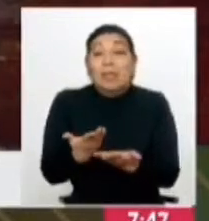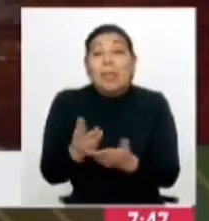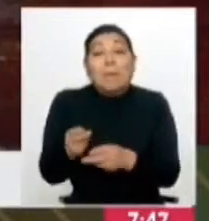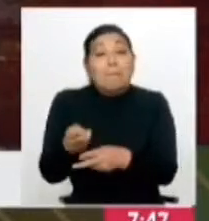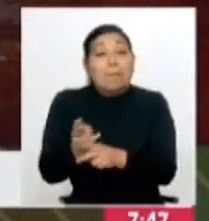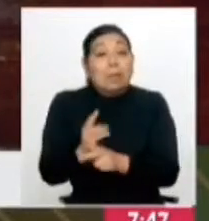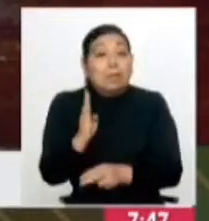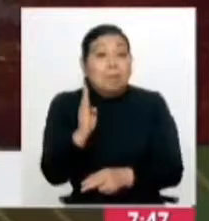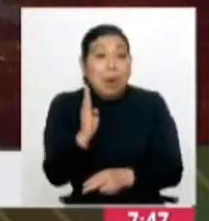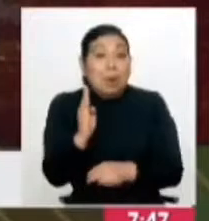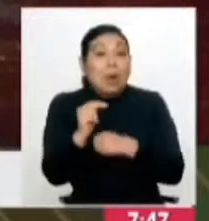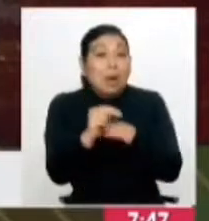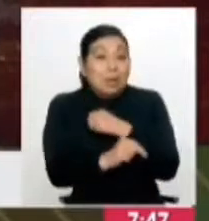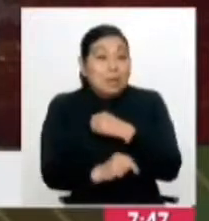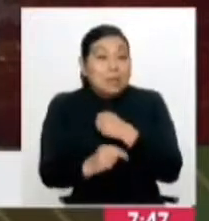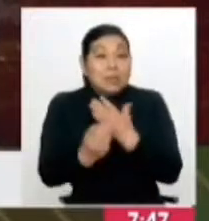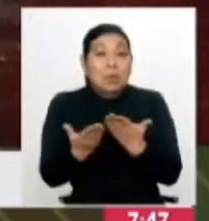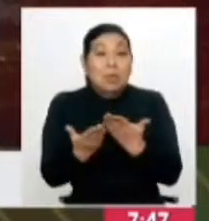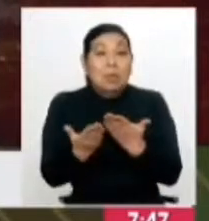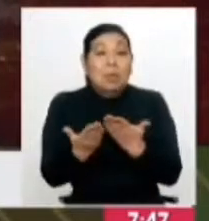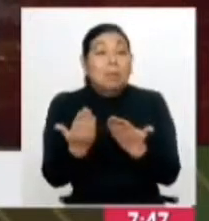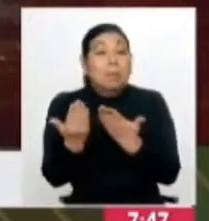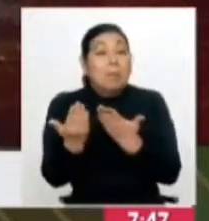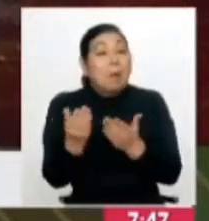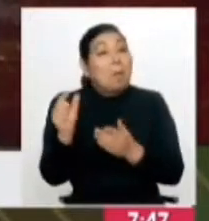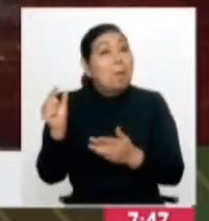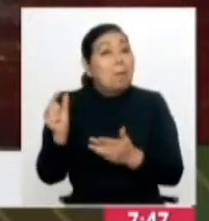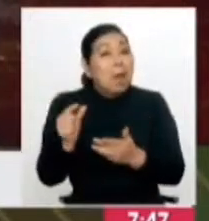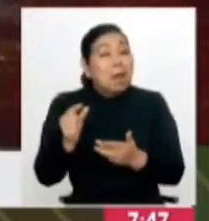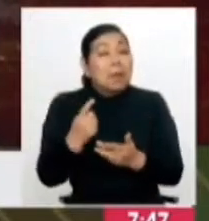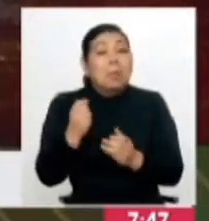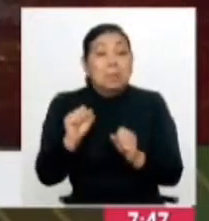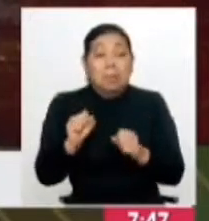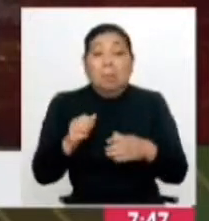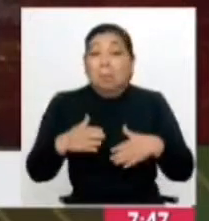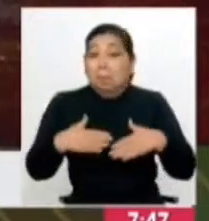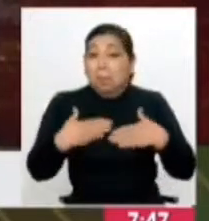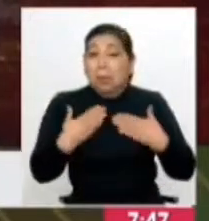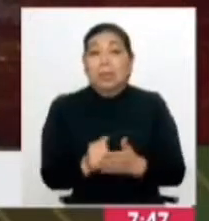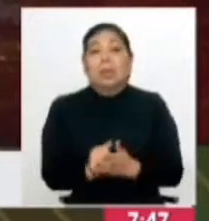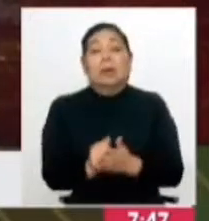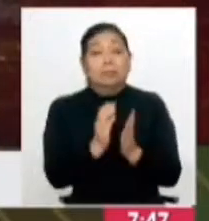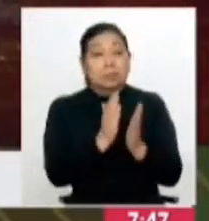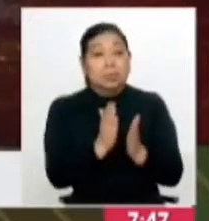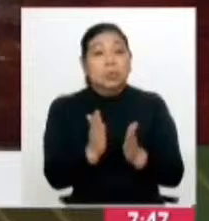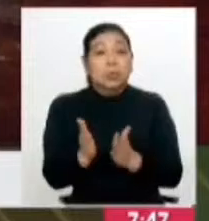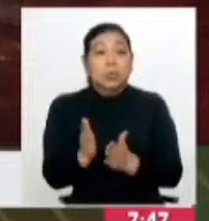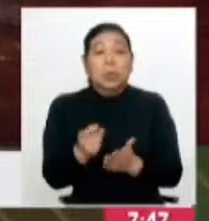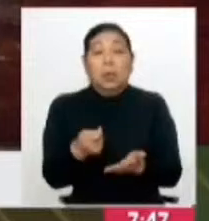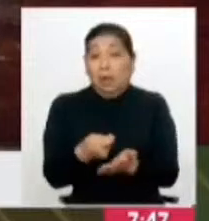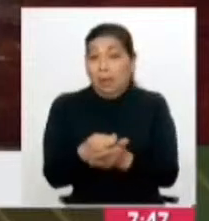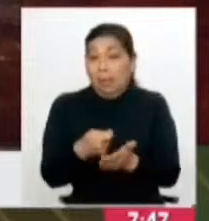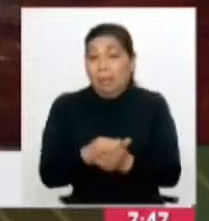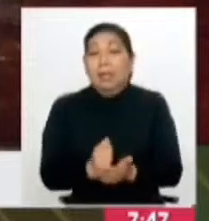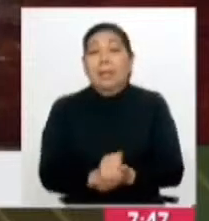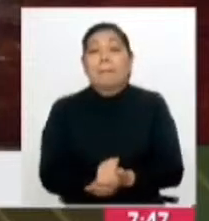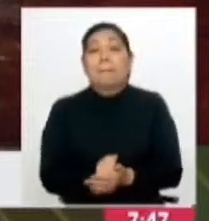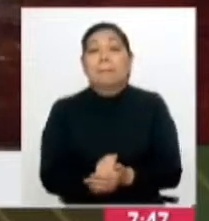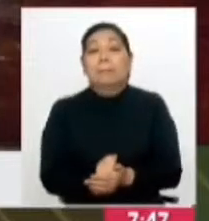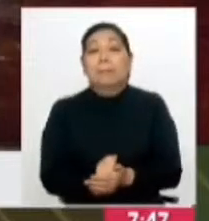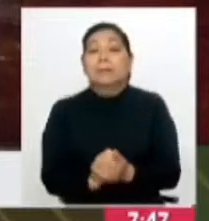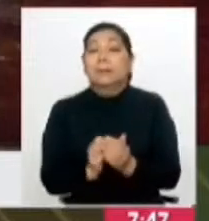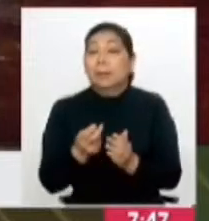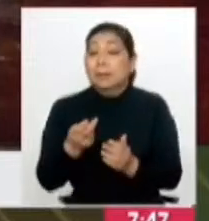los préstamos del Banco de la Nación a una alternativa barata para poder ordenar su economía.